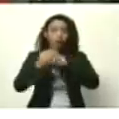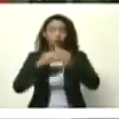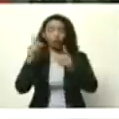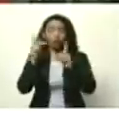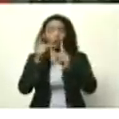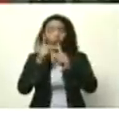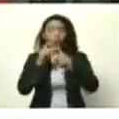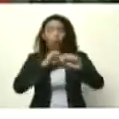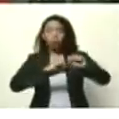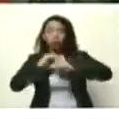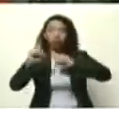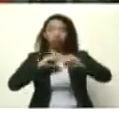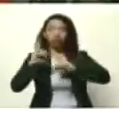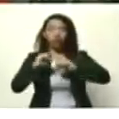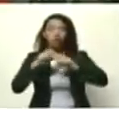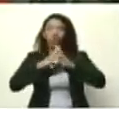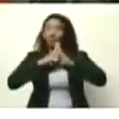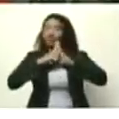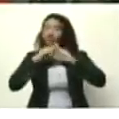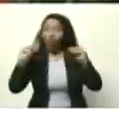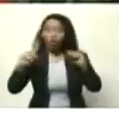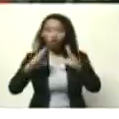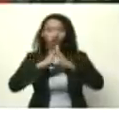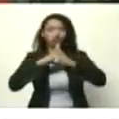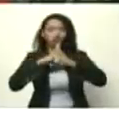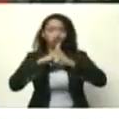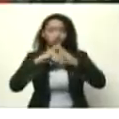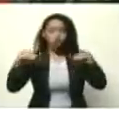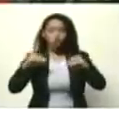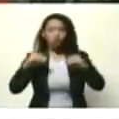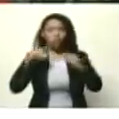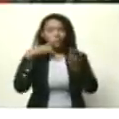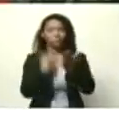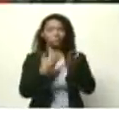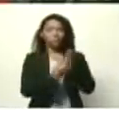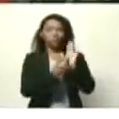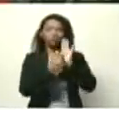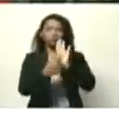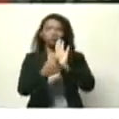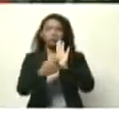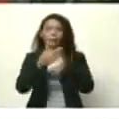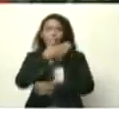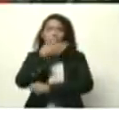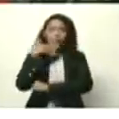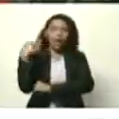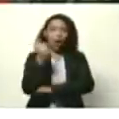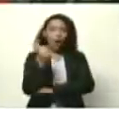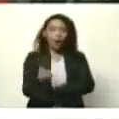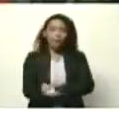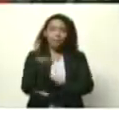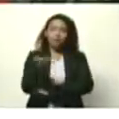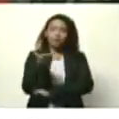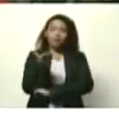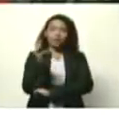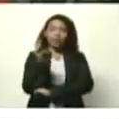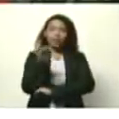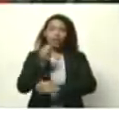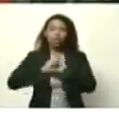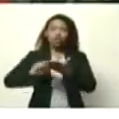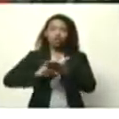hotelera y de movilización, todos, absolutamente todos, han mostrado una mejoría importante y